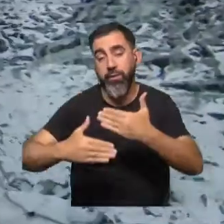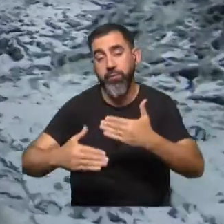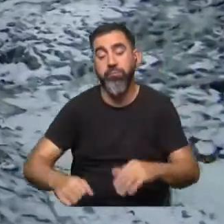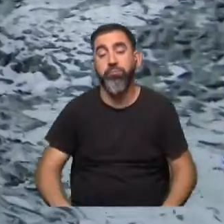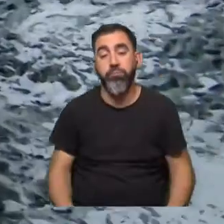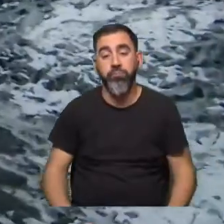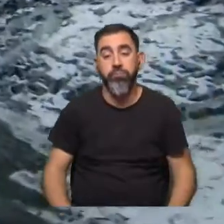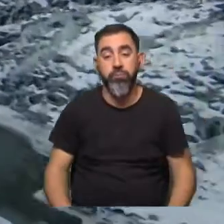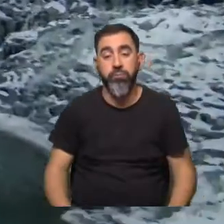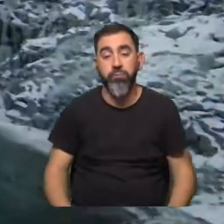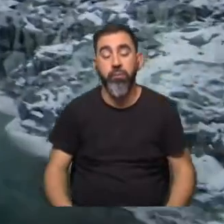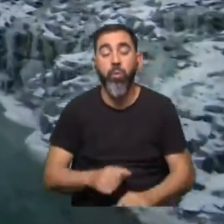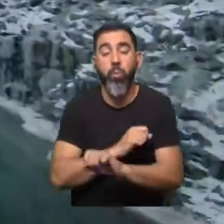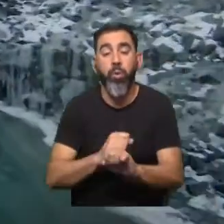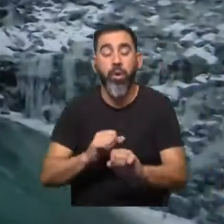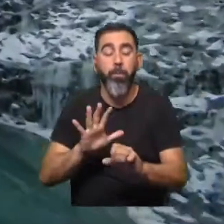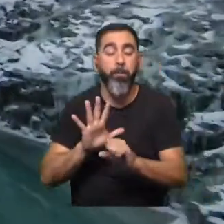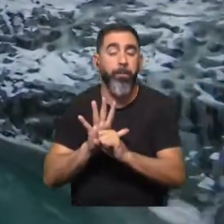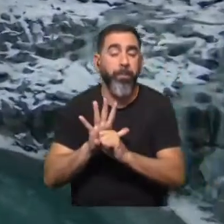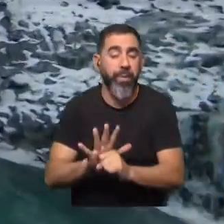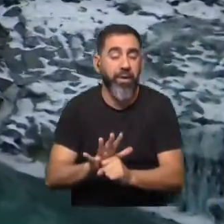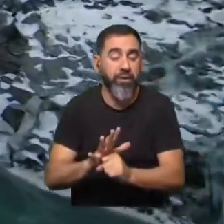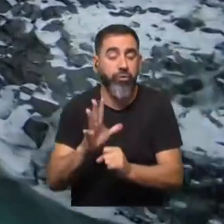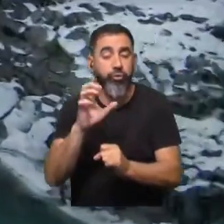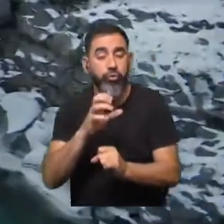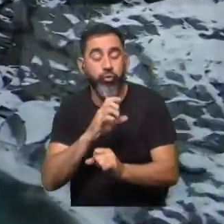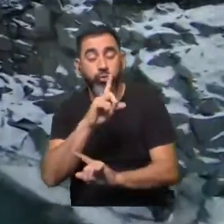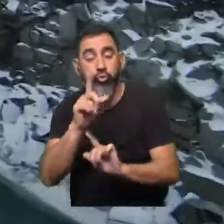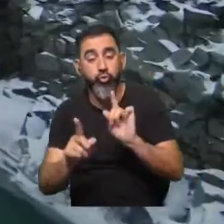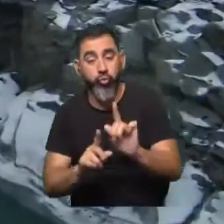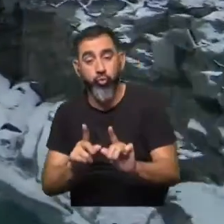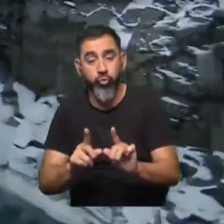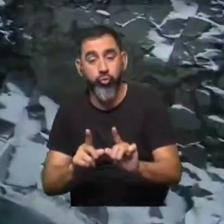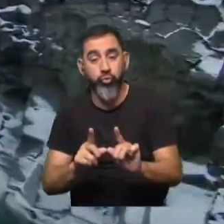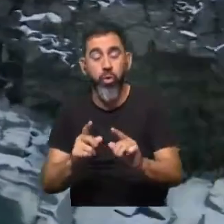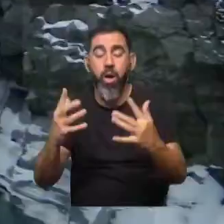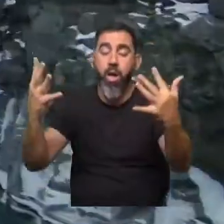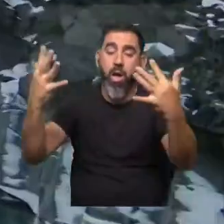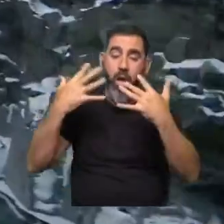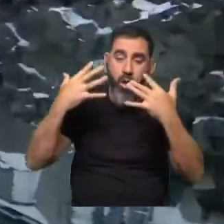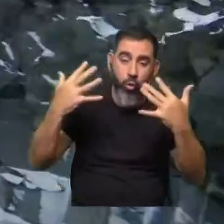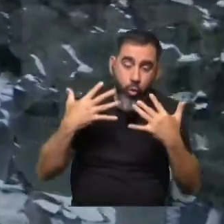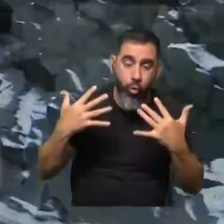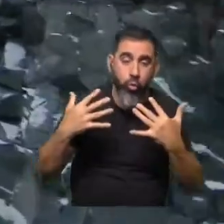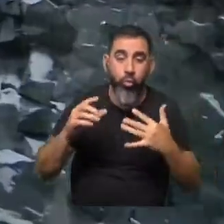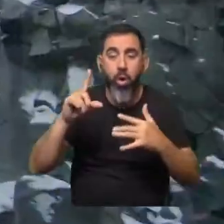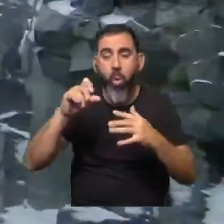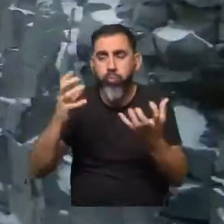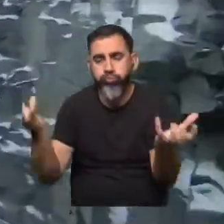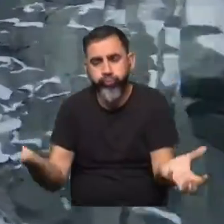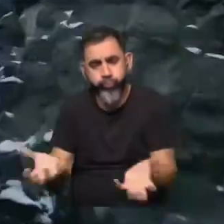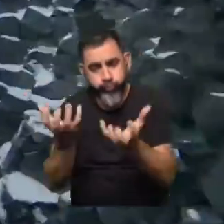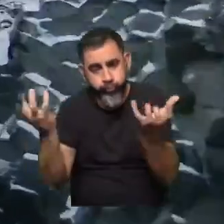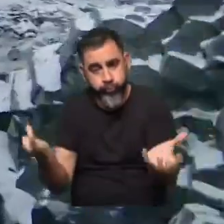intervenir diferencias de presión, o sea, lugares con mucha presión, lugares con mucha temperatura, con aguas